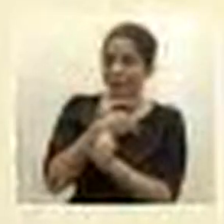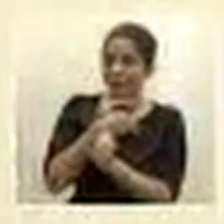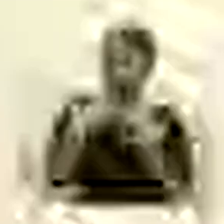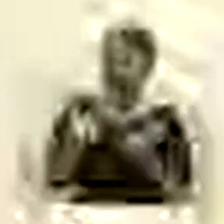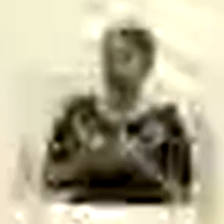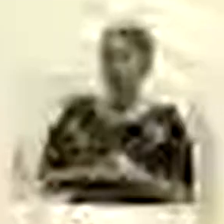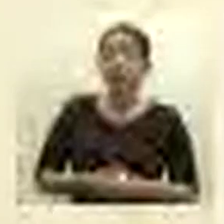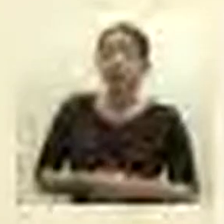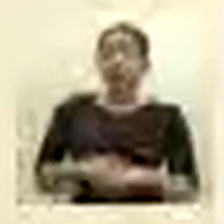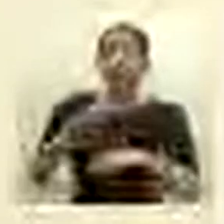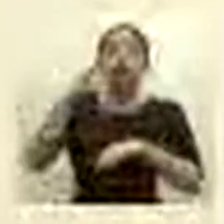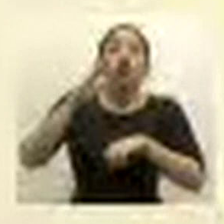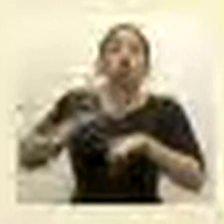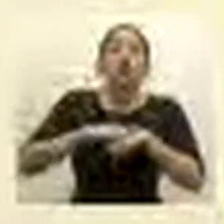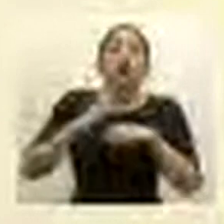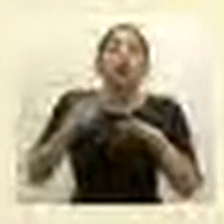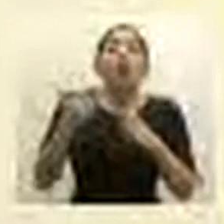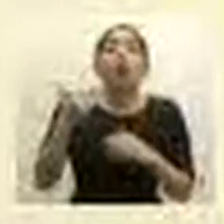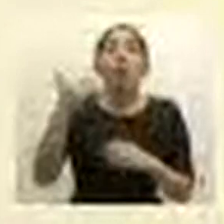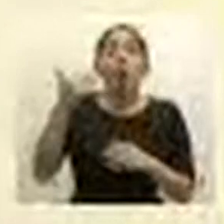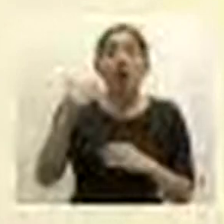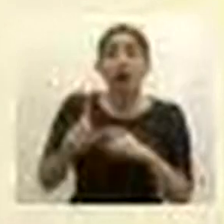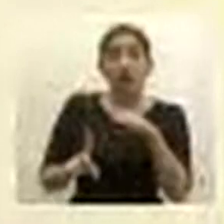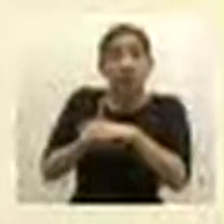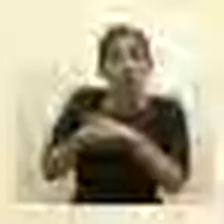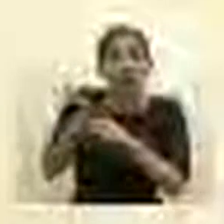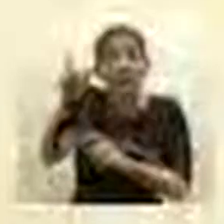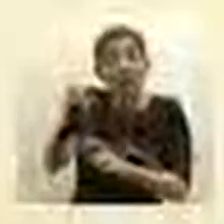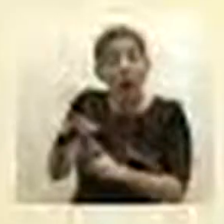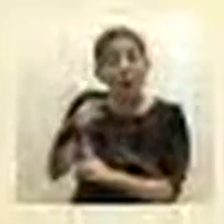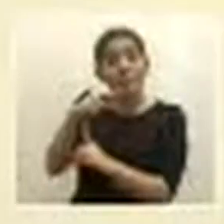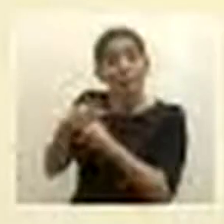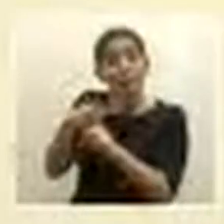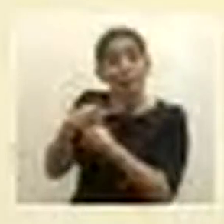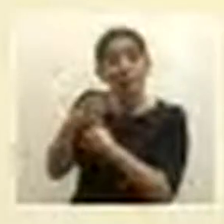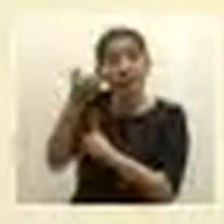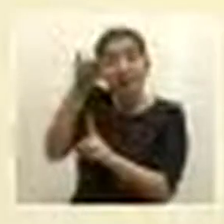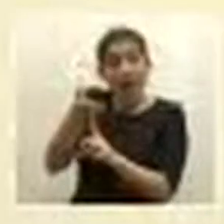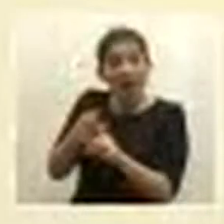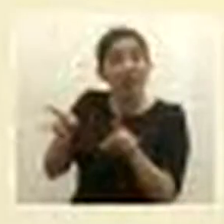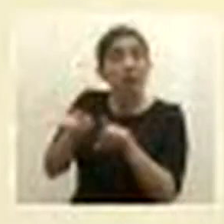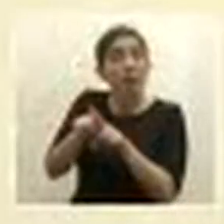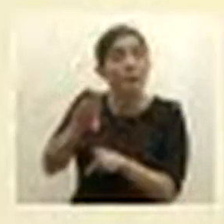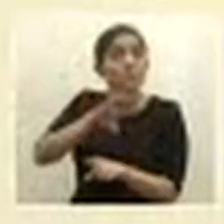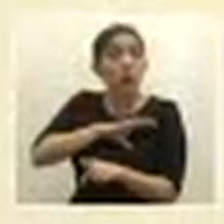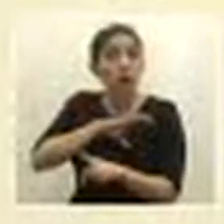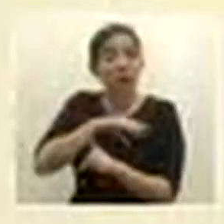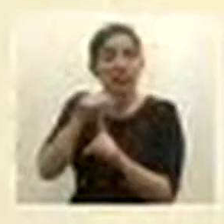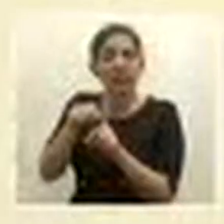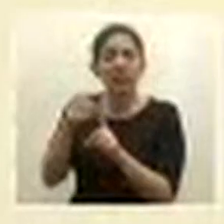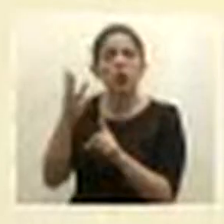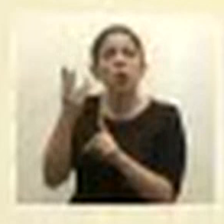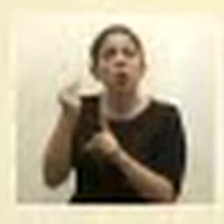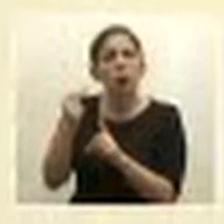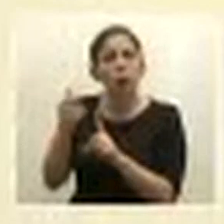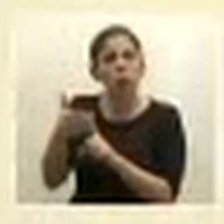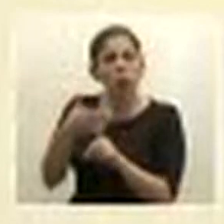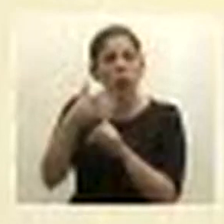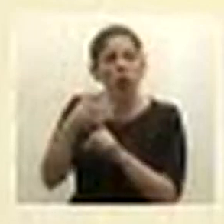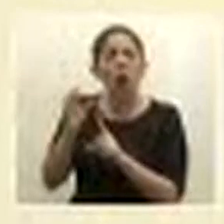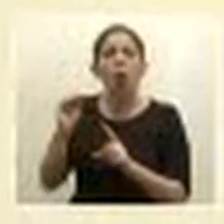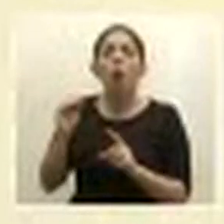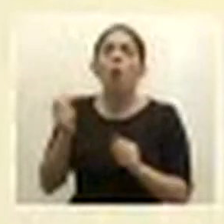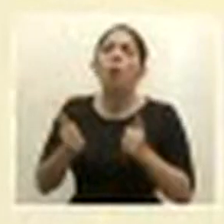Salud, respecto a cuando se dan positivos, casos positivos con policías, cuántas personas, o más bien bajo